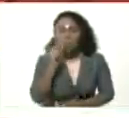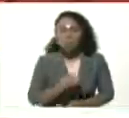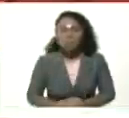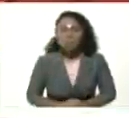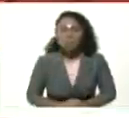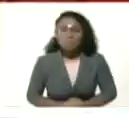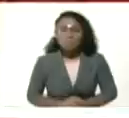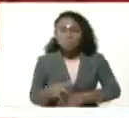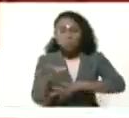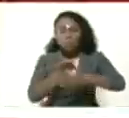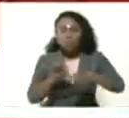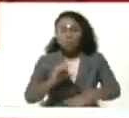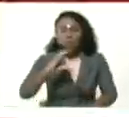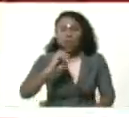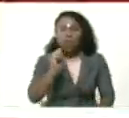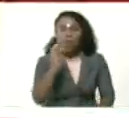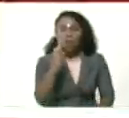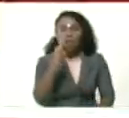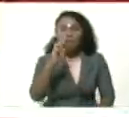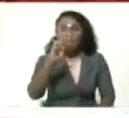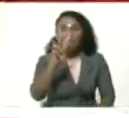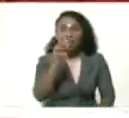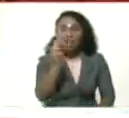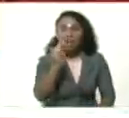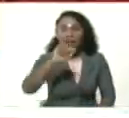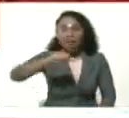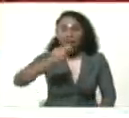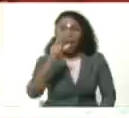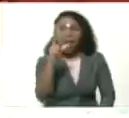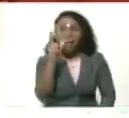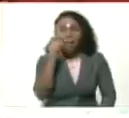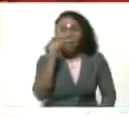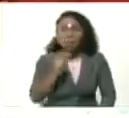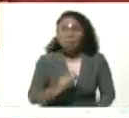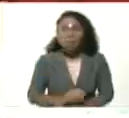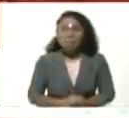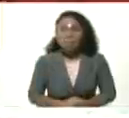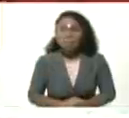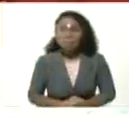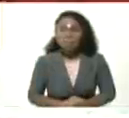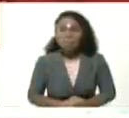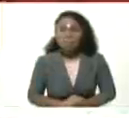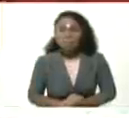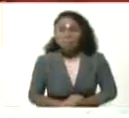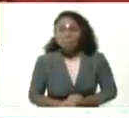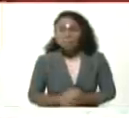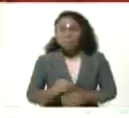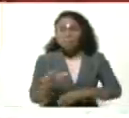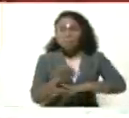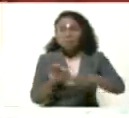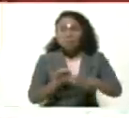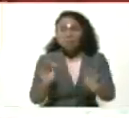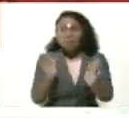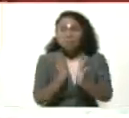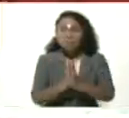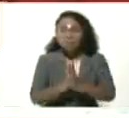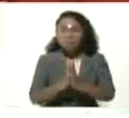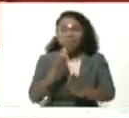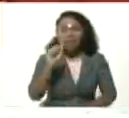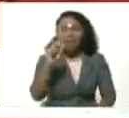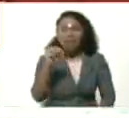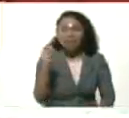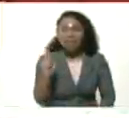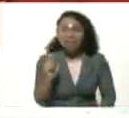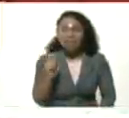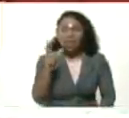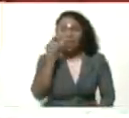Municipio Carvajal, Franklin Guillén. Municipio Santa Ana, Freddy Fernández.